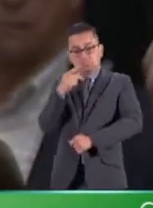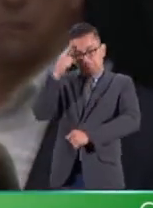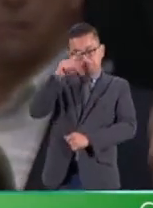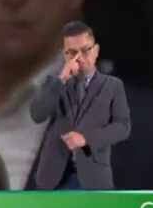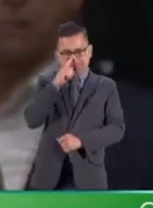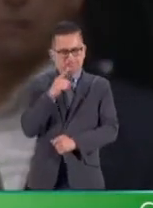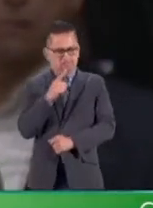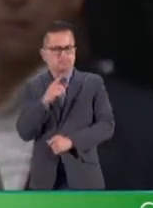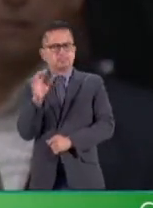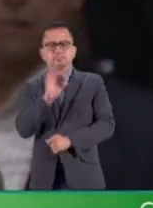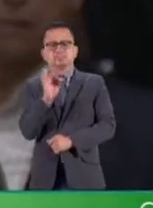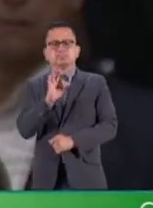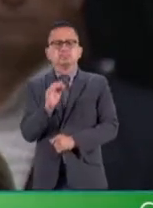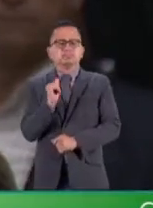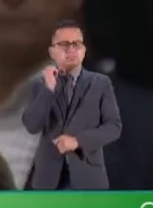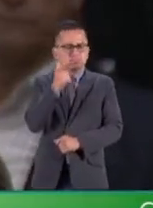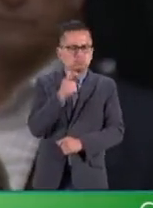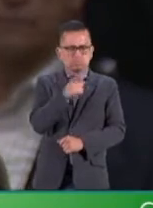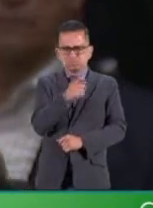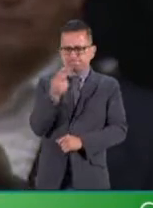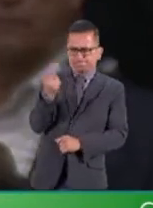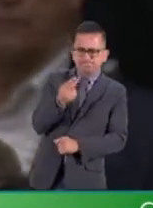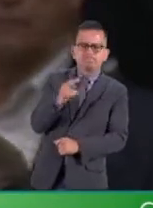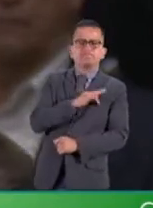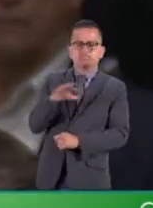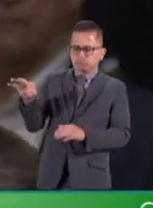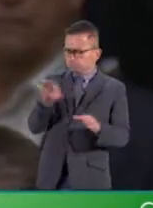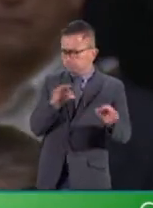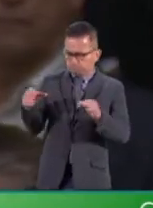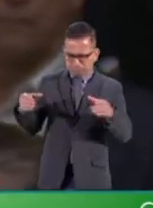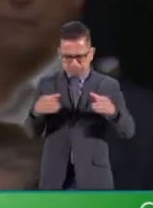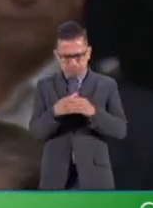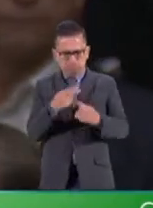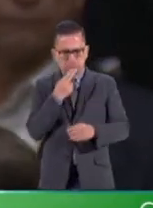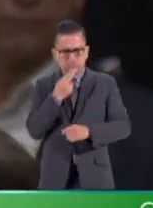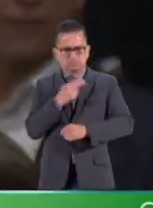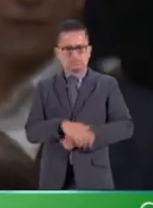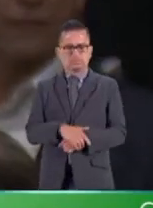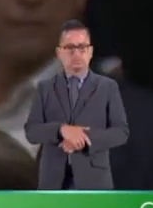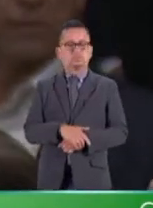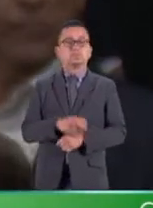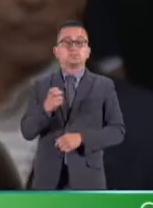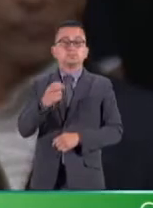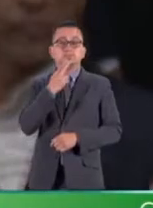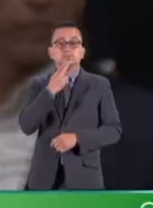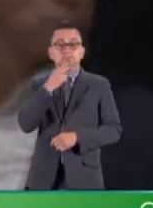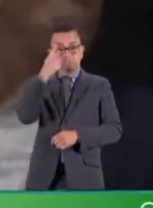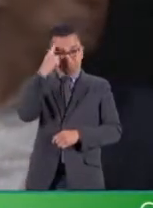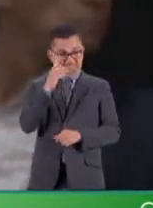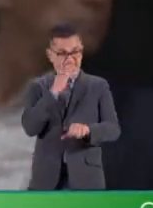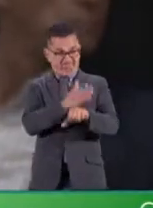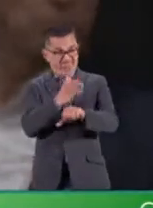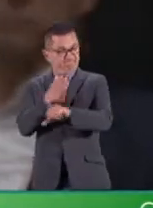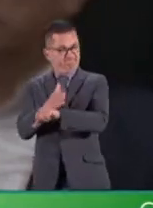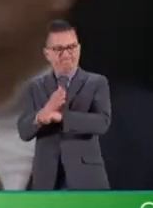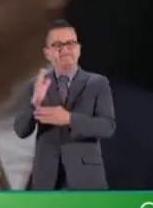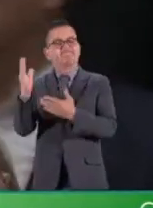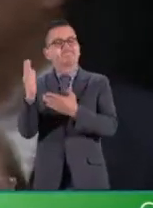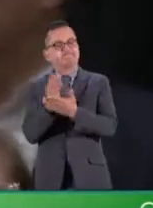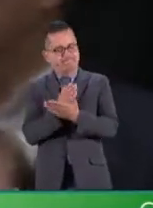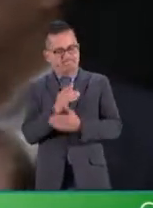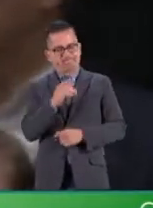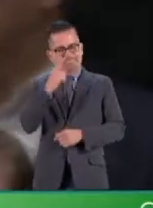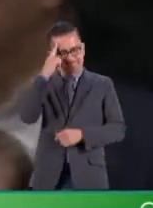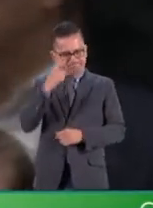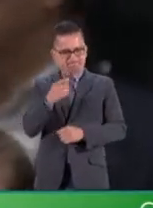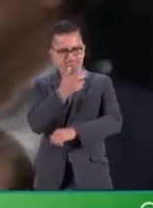de los casos cuando las partes lo piden. Contrario a lo que algunos pensarían, diluyen la sed de punitivismo y humanizan la impartición